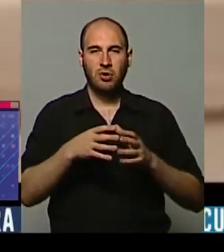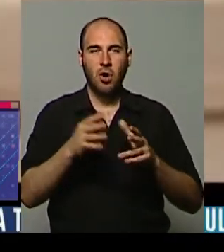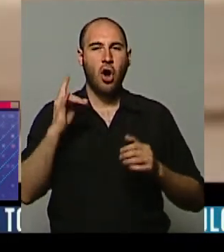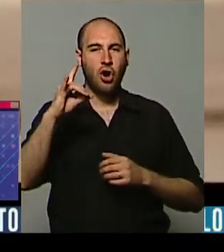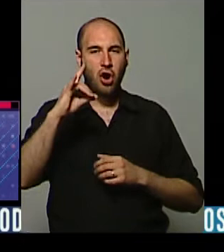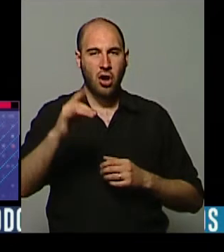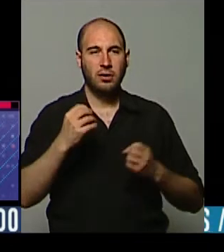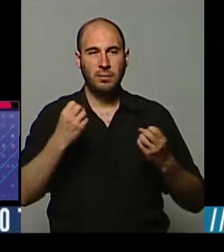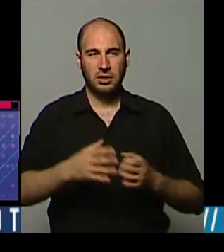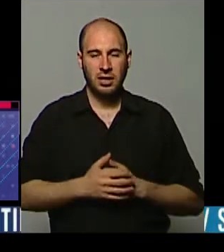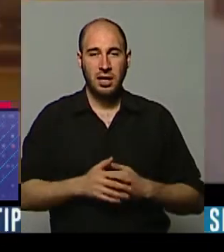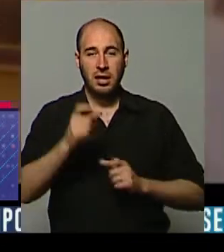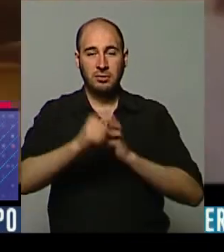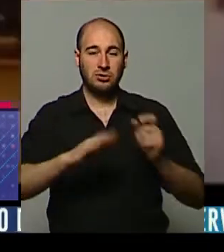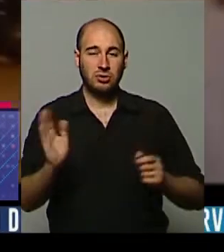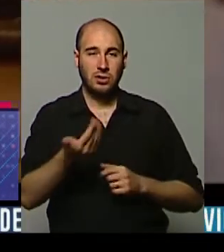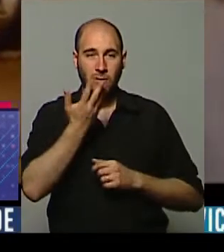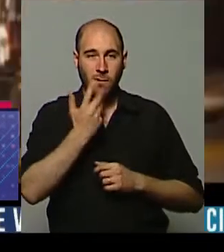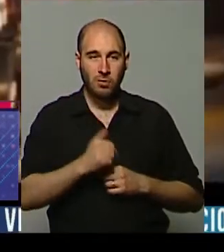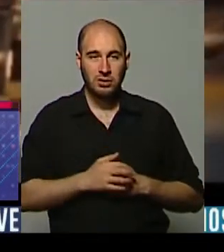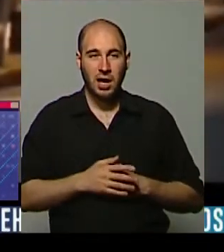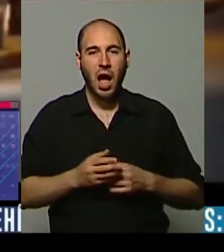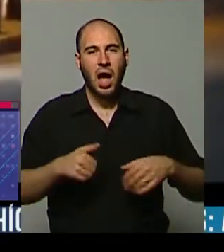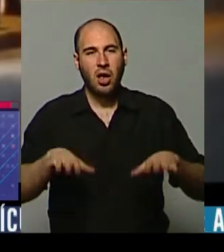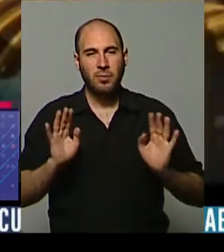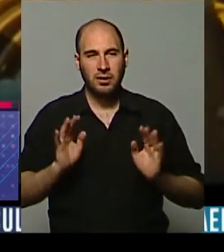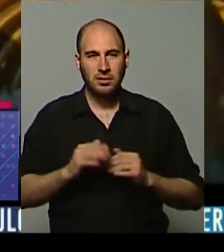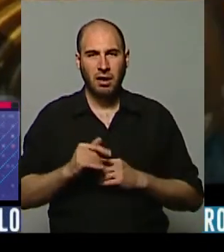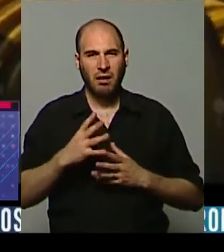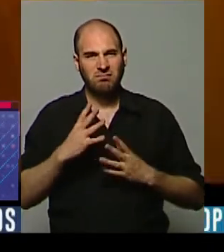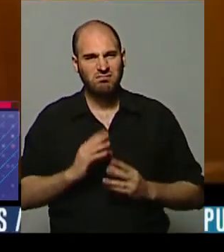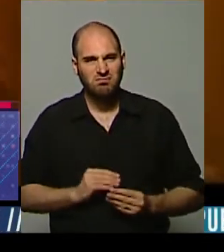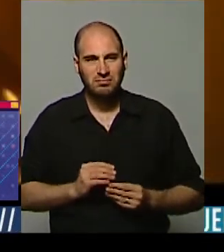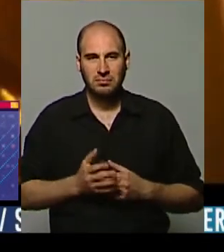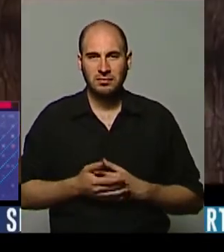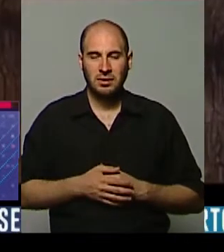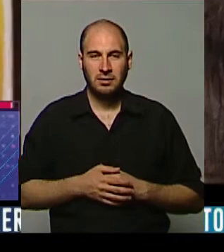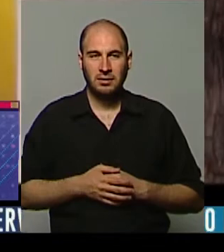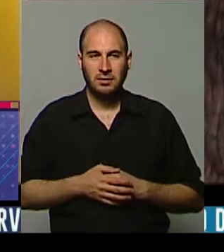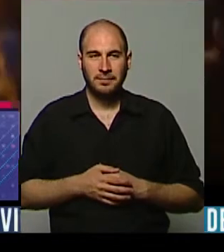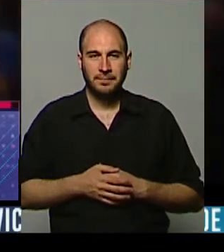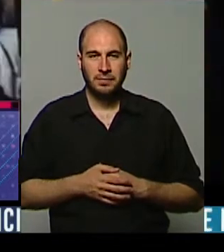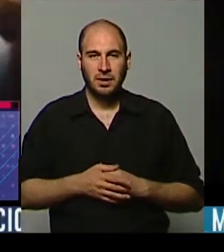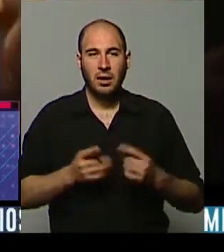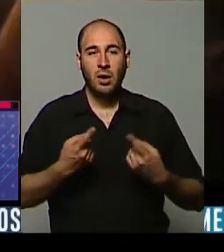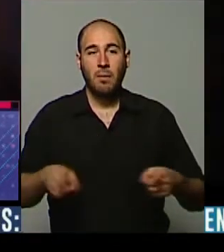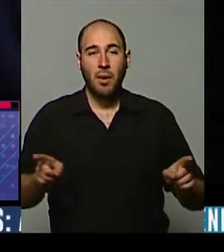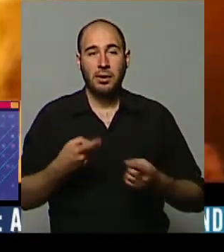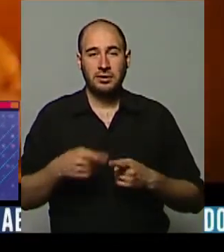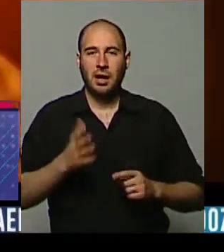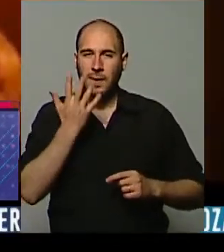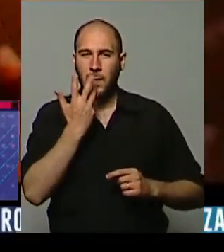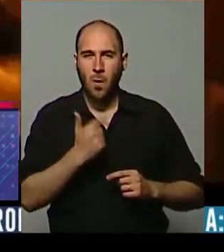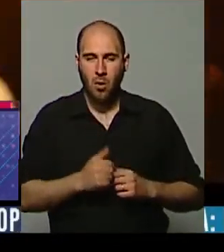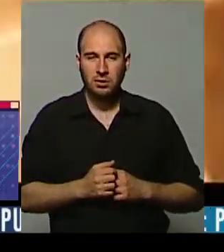rock, ya que, bueno, todos los fanáticos se encuentran quizás un poco decepcionados, ya que la música que tanto les